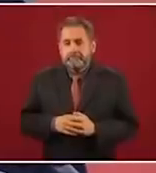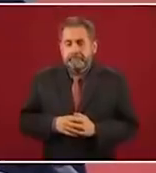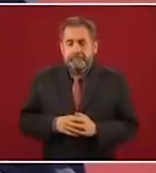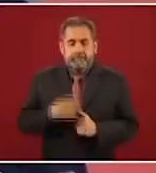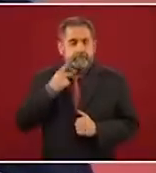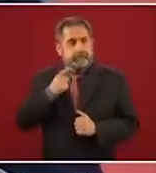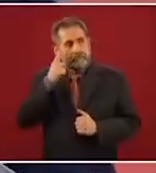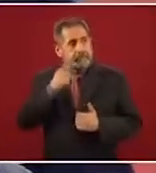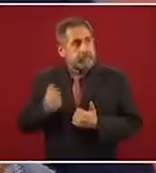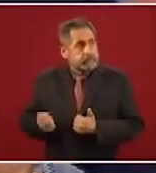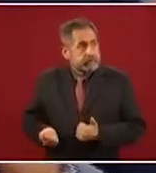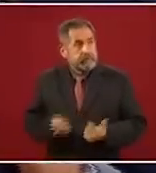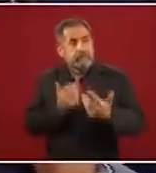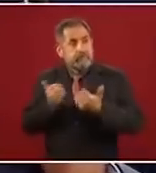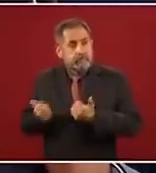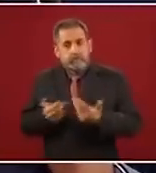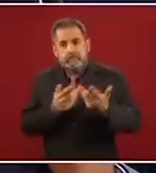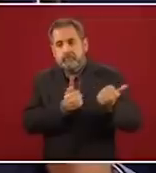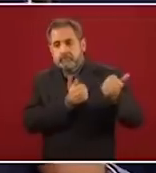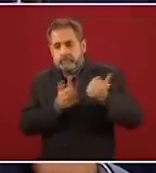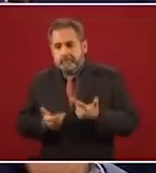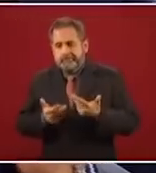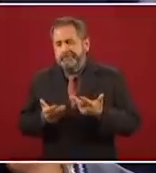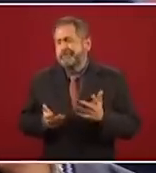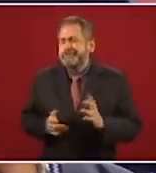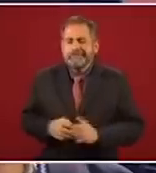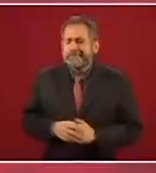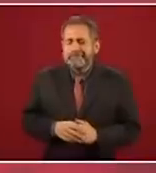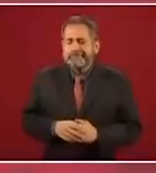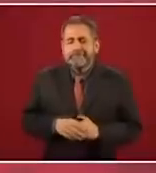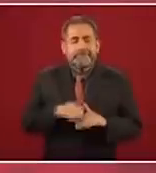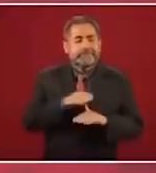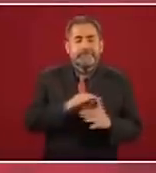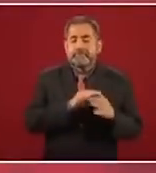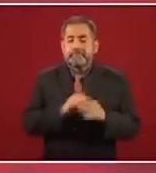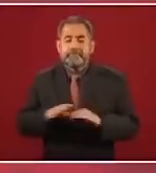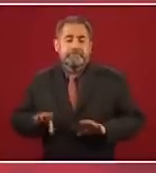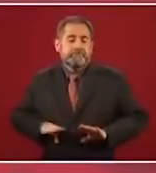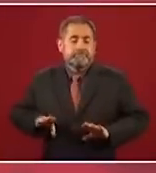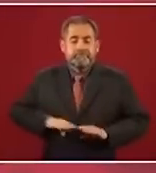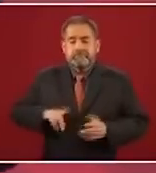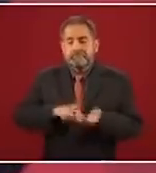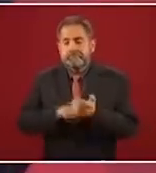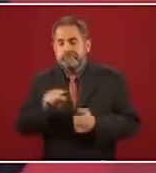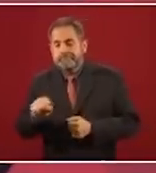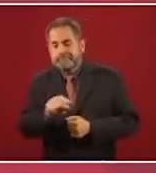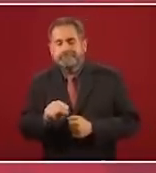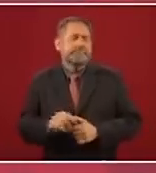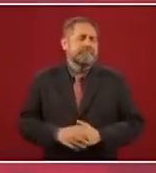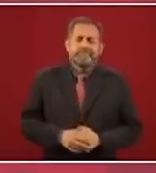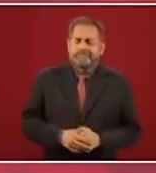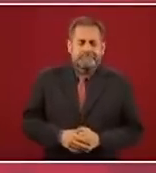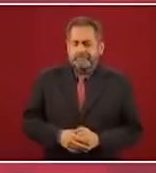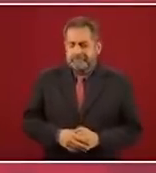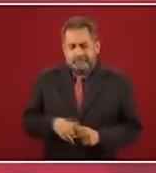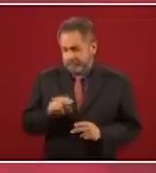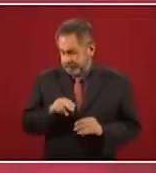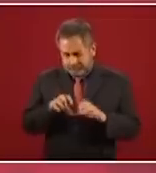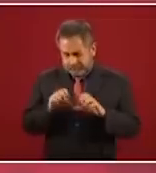de importaciones tenga que ver con intereses, pero no es